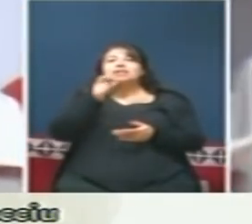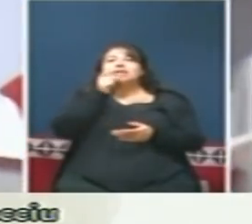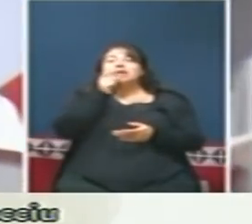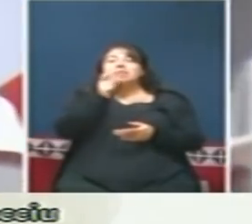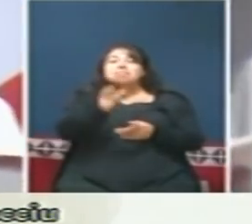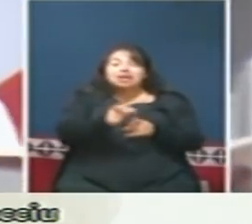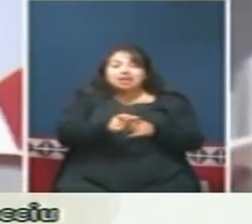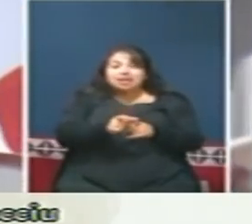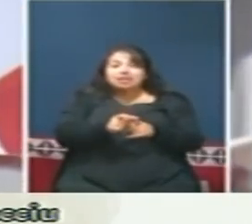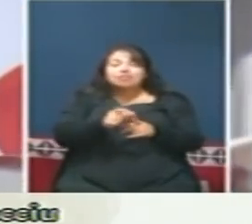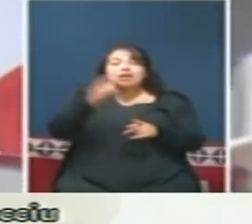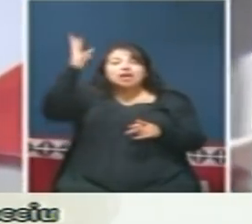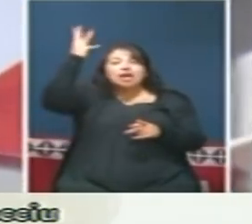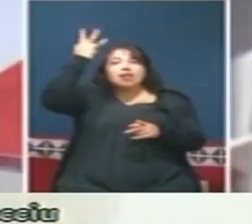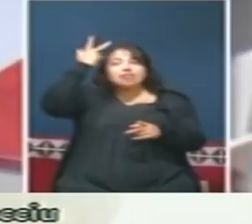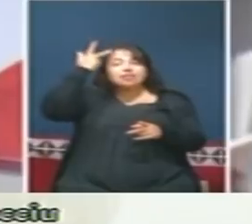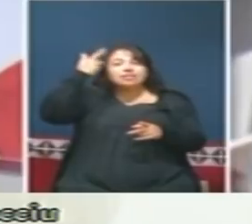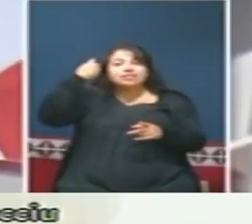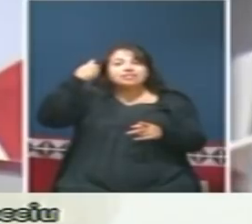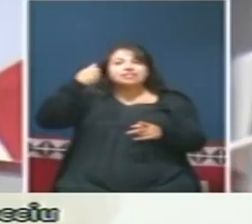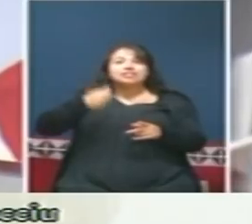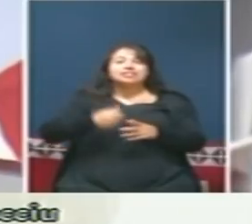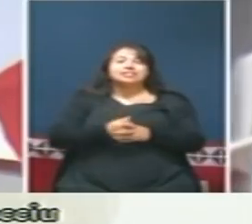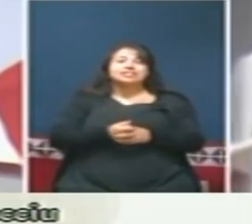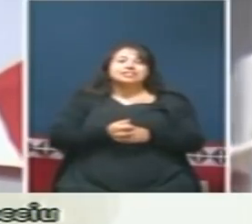una sola palabra a los franceses.